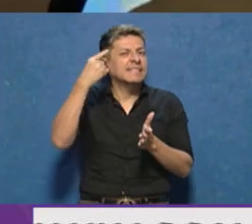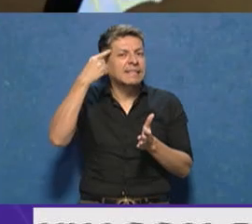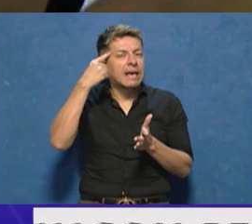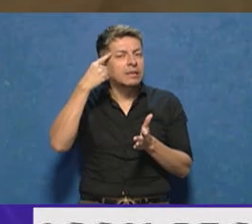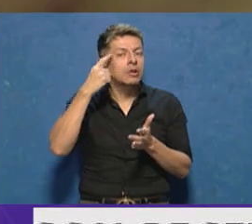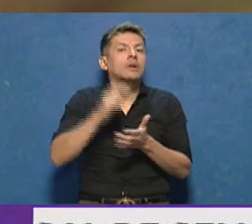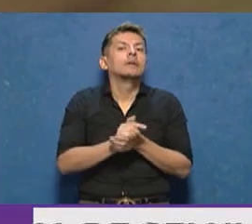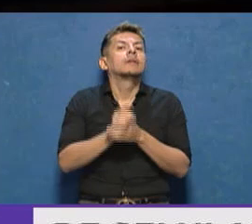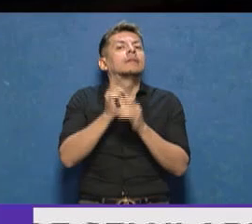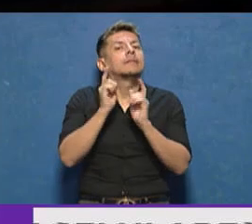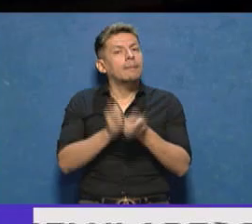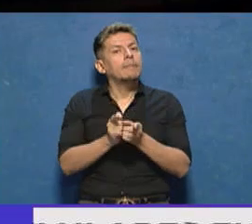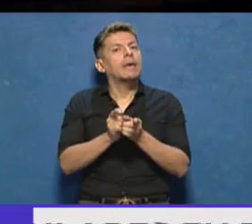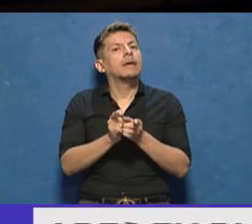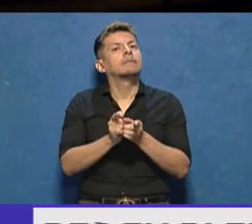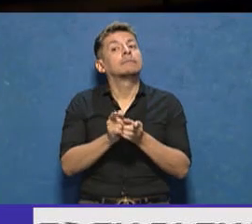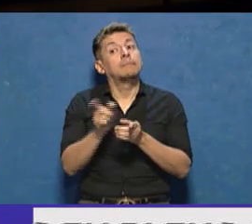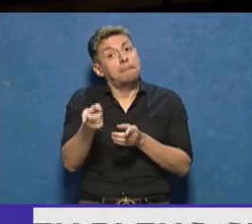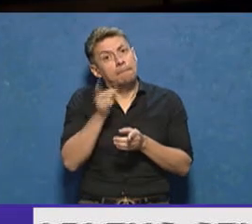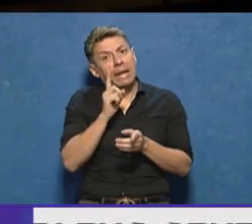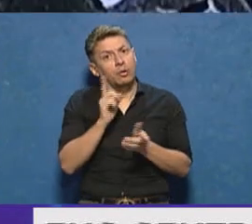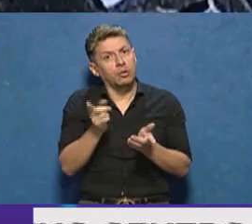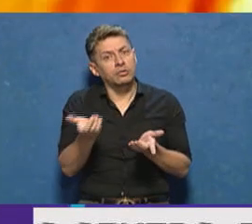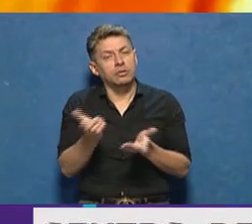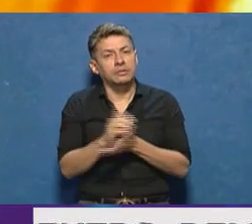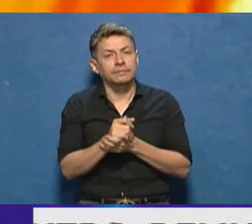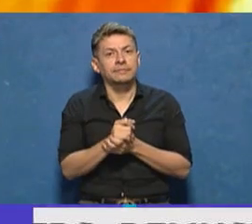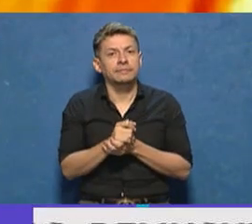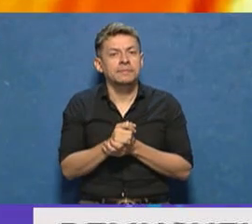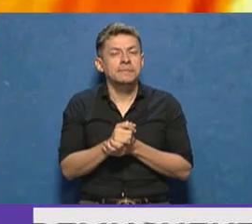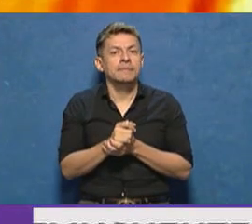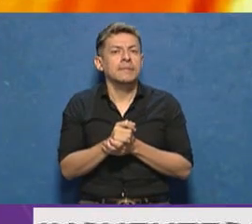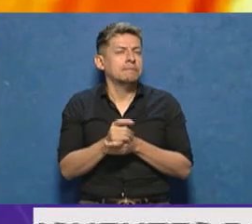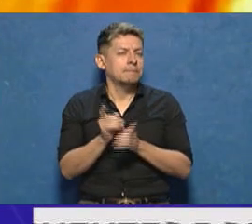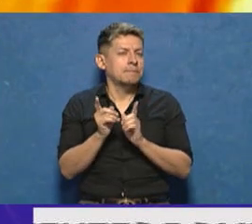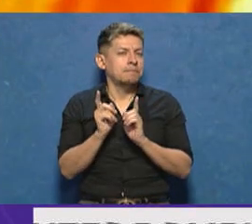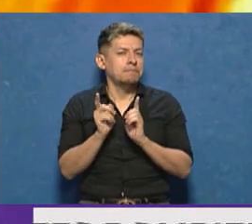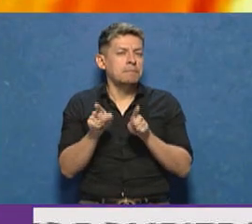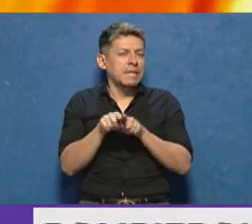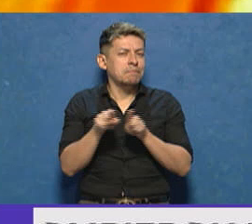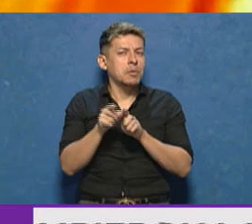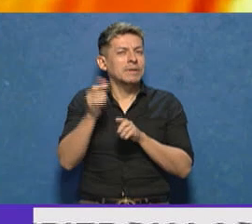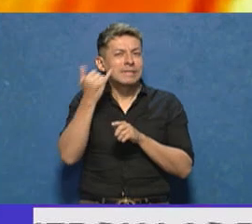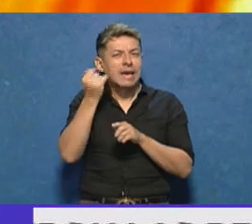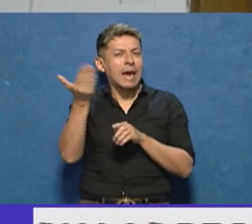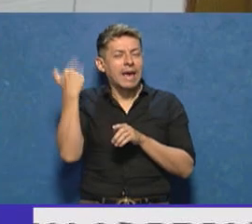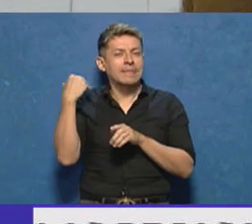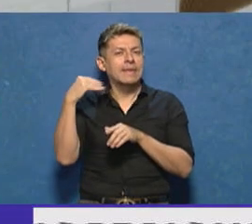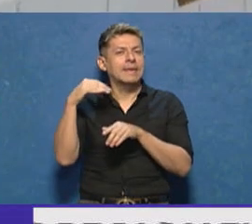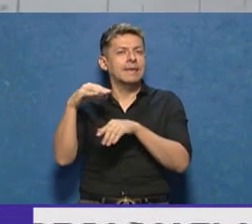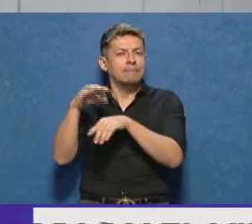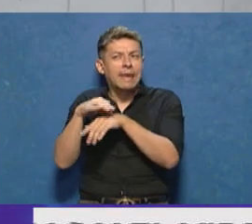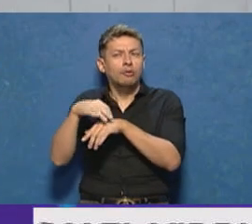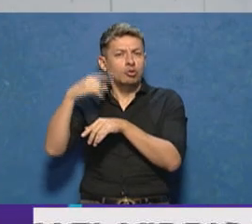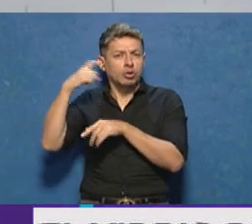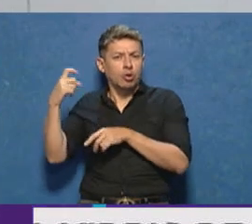en cuanto a su condición de peligrosidad, según lo que los distintos peritos han aportado a la causa, peligrosidad para sí